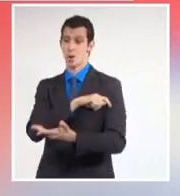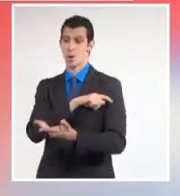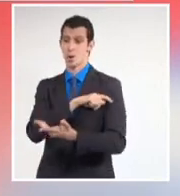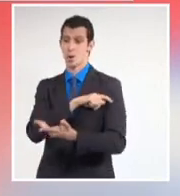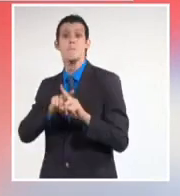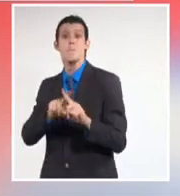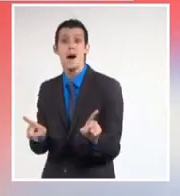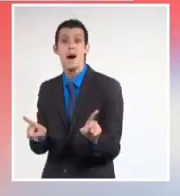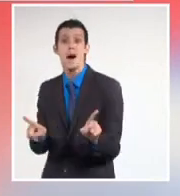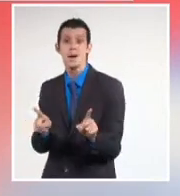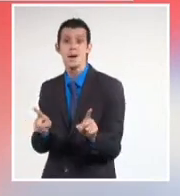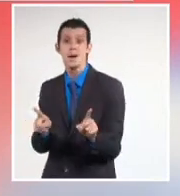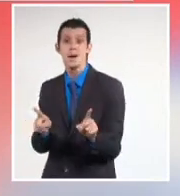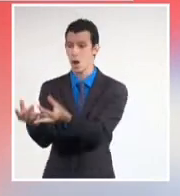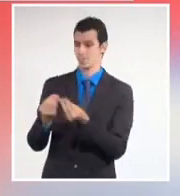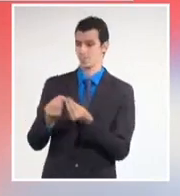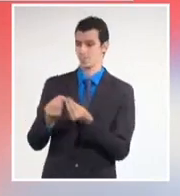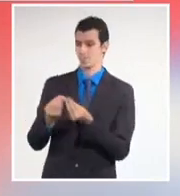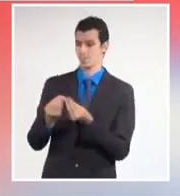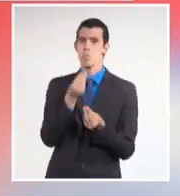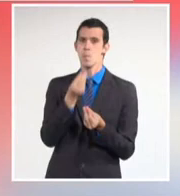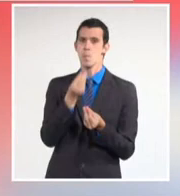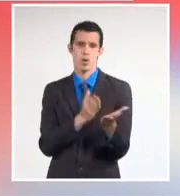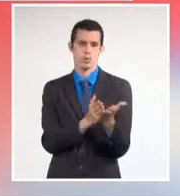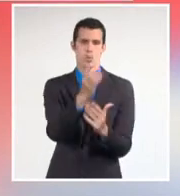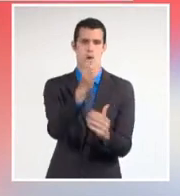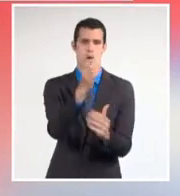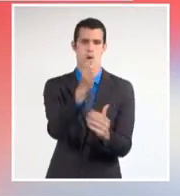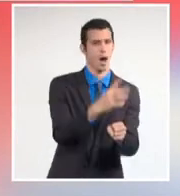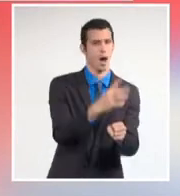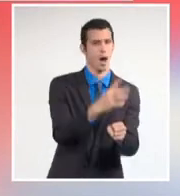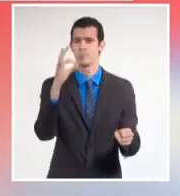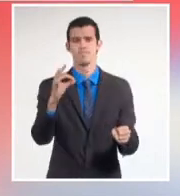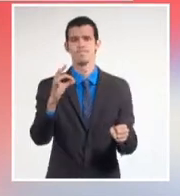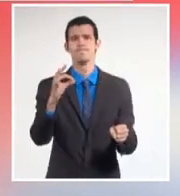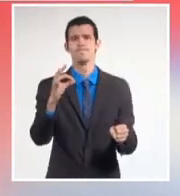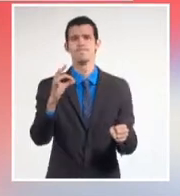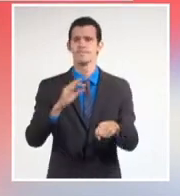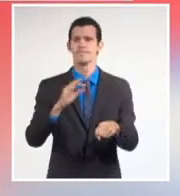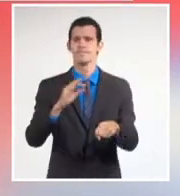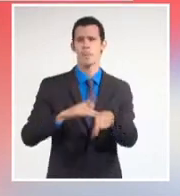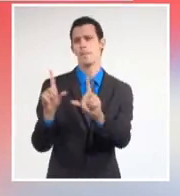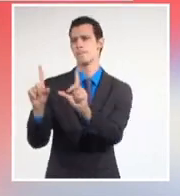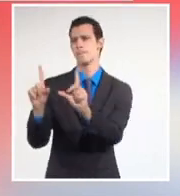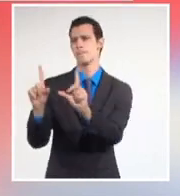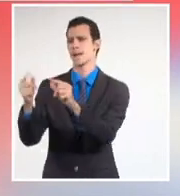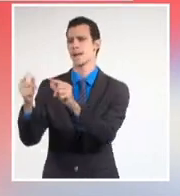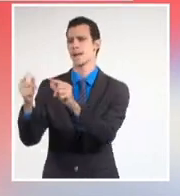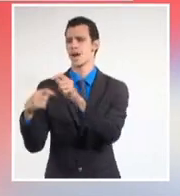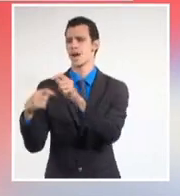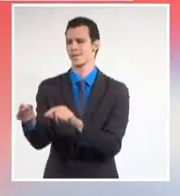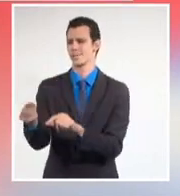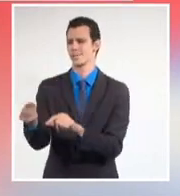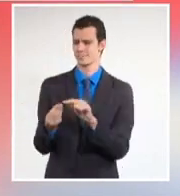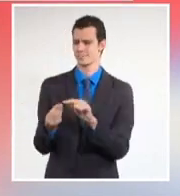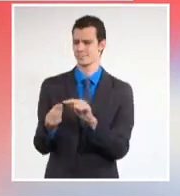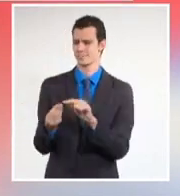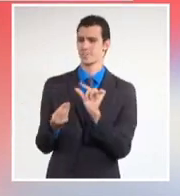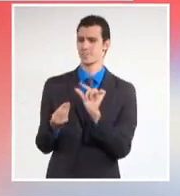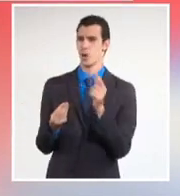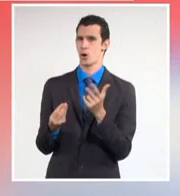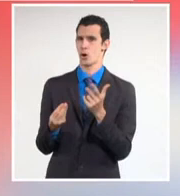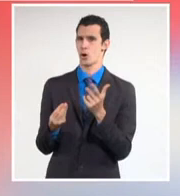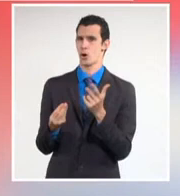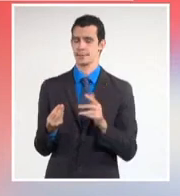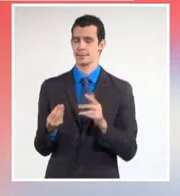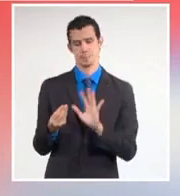interno, de estructuras que están sobredimensionadas, muchos gastos administrativos, mucho personal indirecto, que son asuntos que hay que